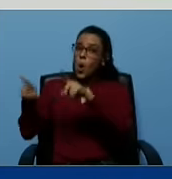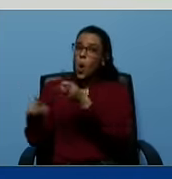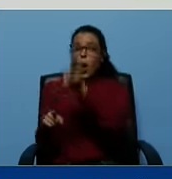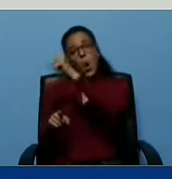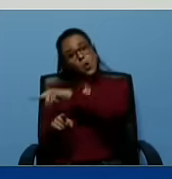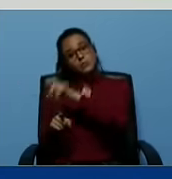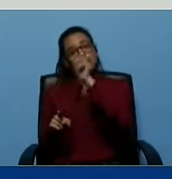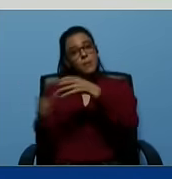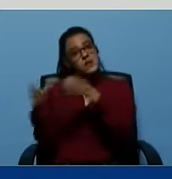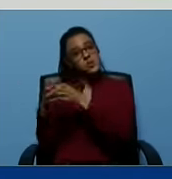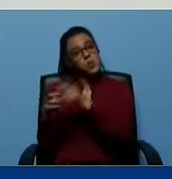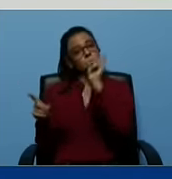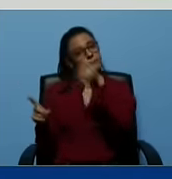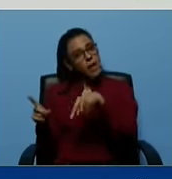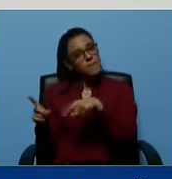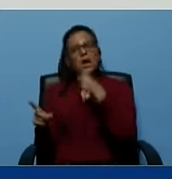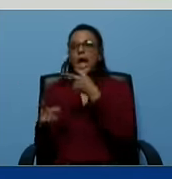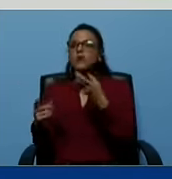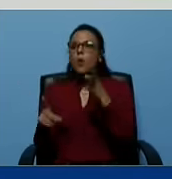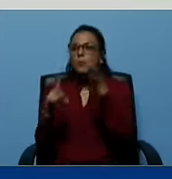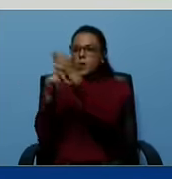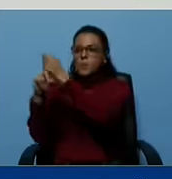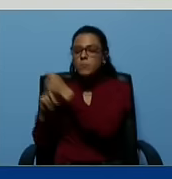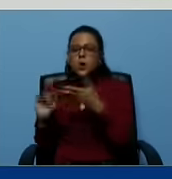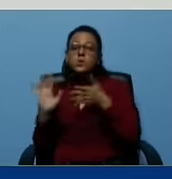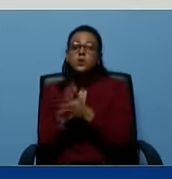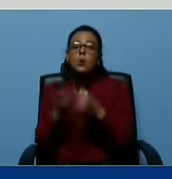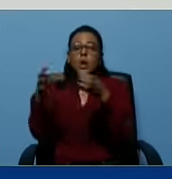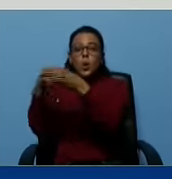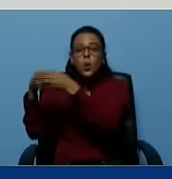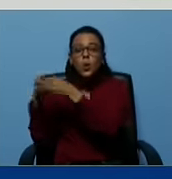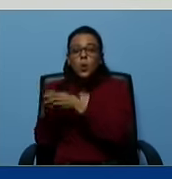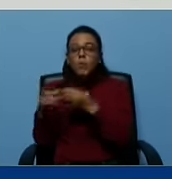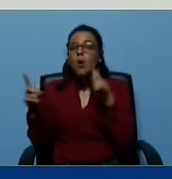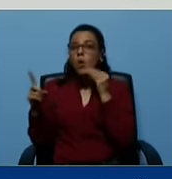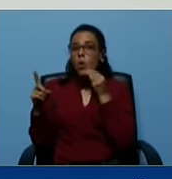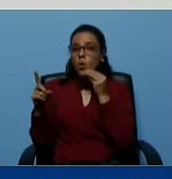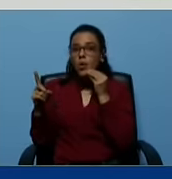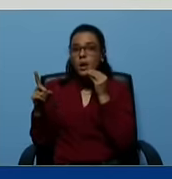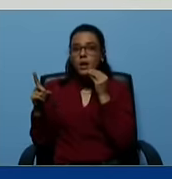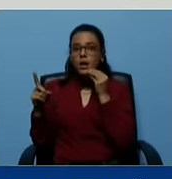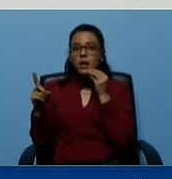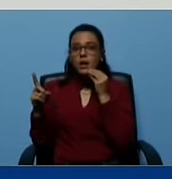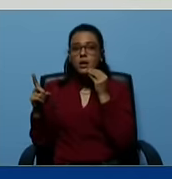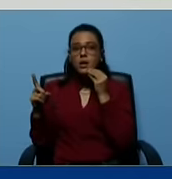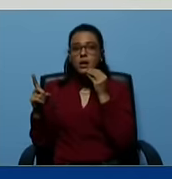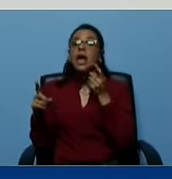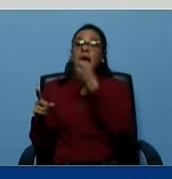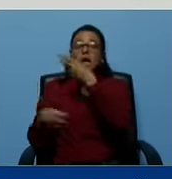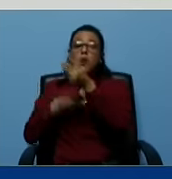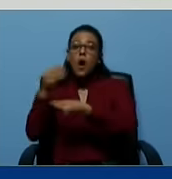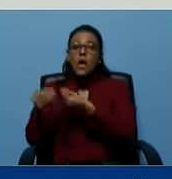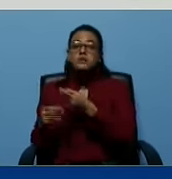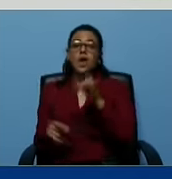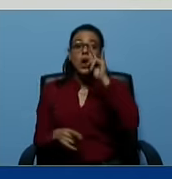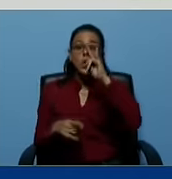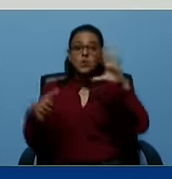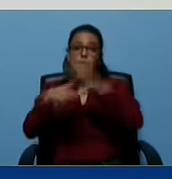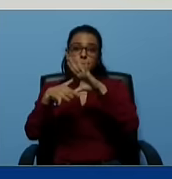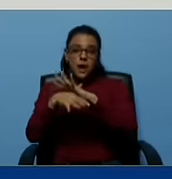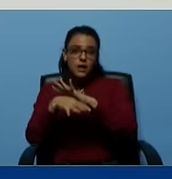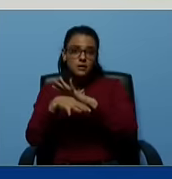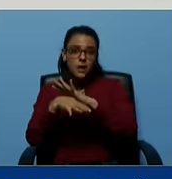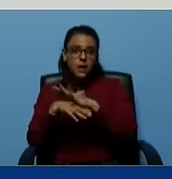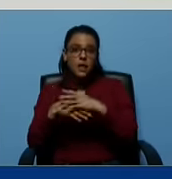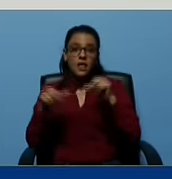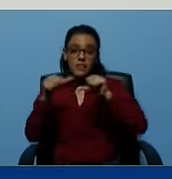de la Machado, haya captado a grupos juveniles. Una cosa es que lunes y martes